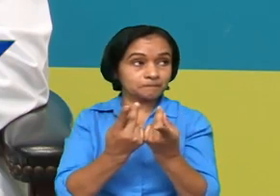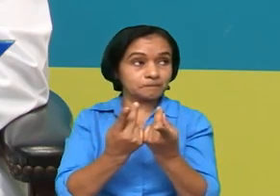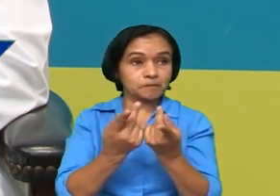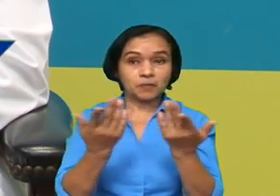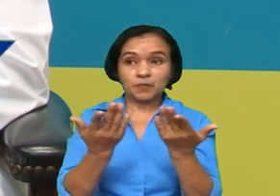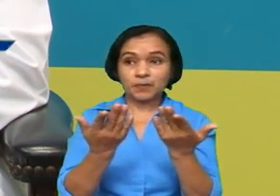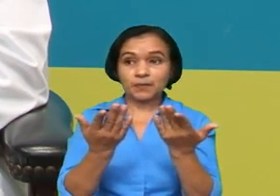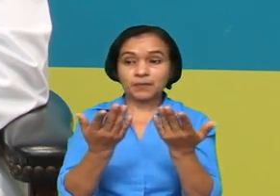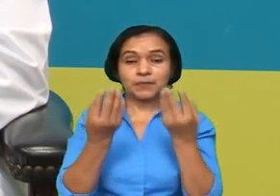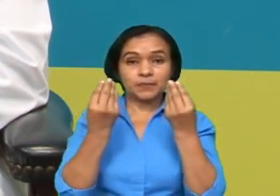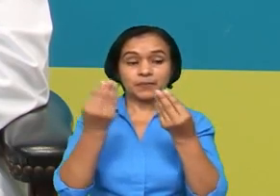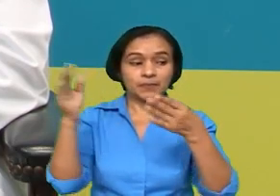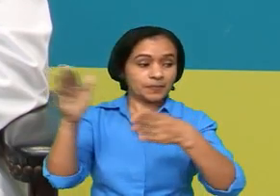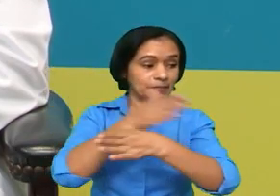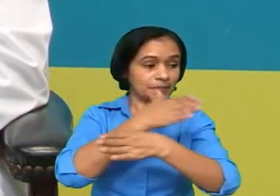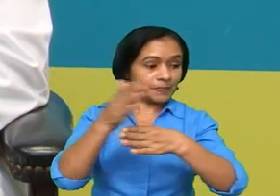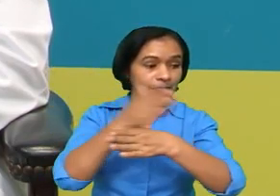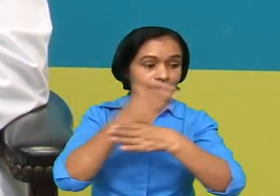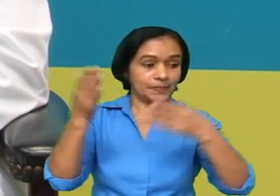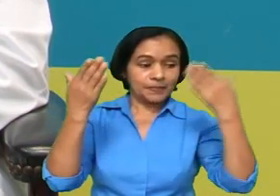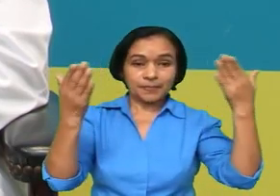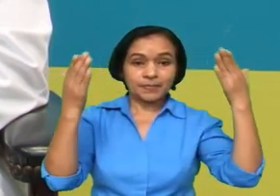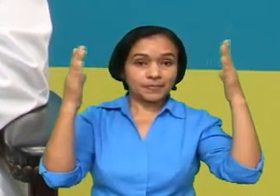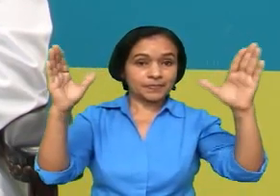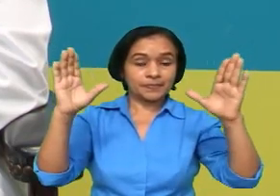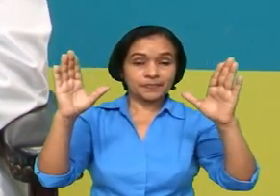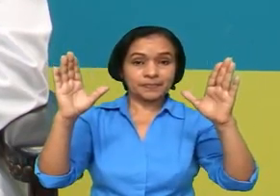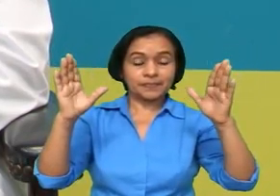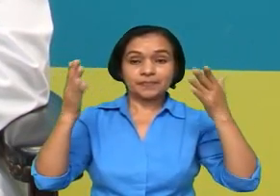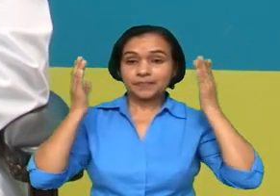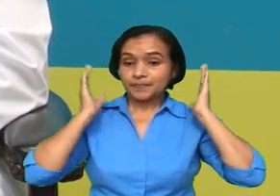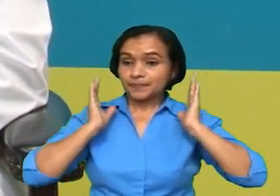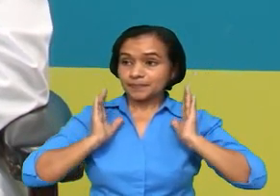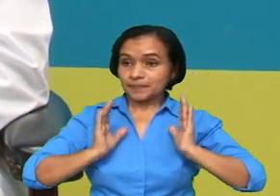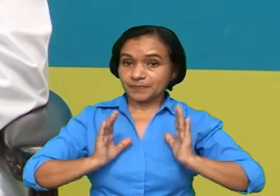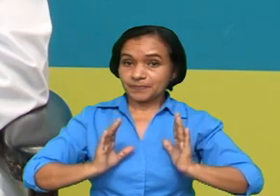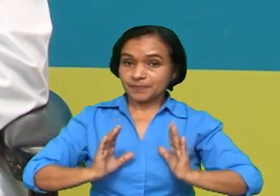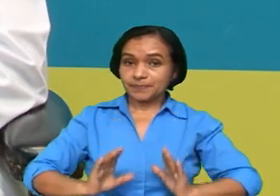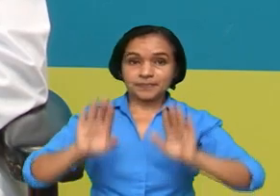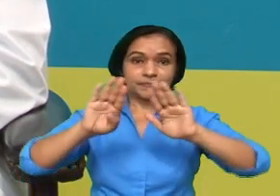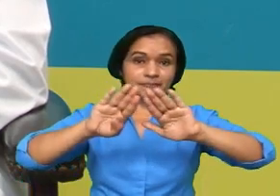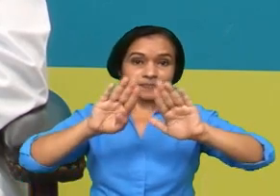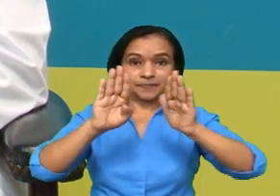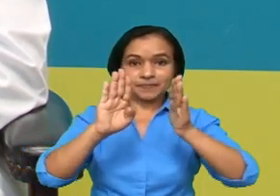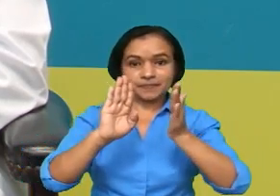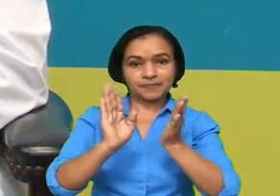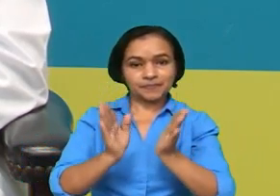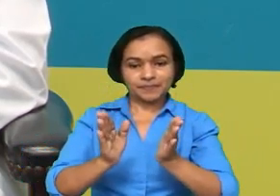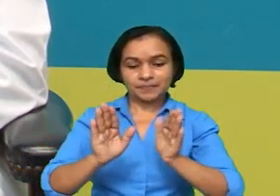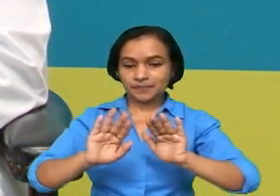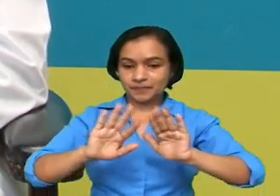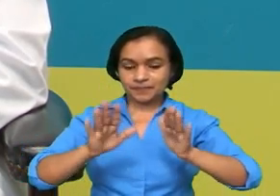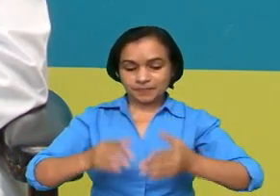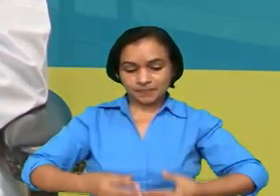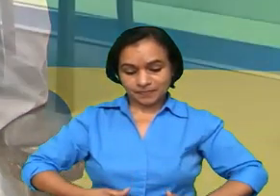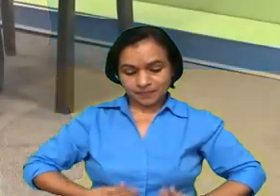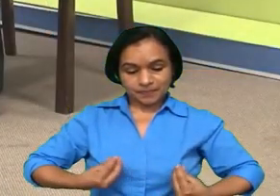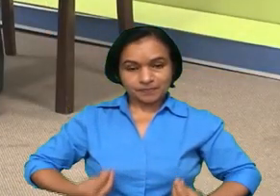pues por muchos factores, ¿ya? Desde los factores anatómicos, propiamente dicho, el aparato genital femenino